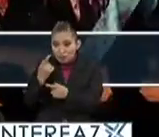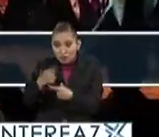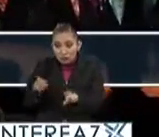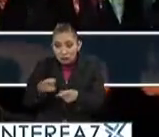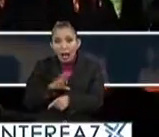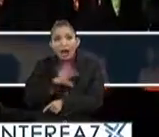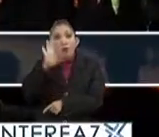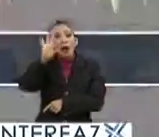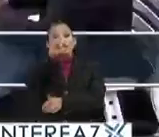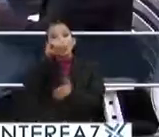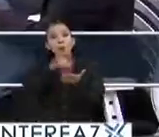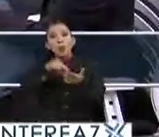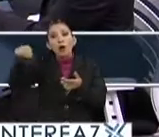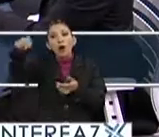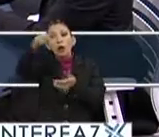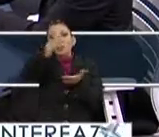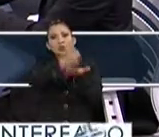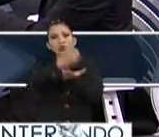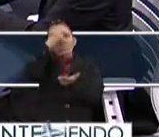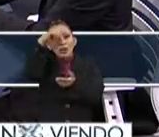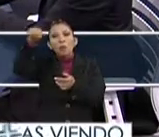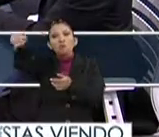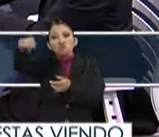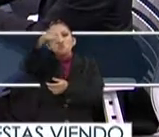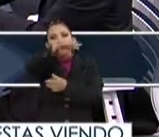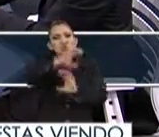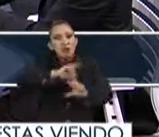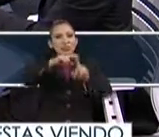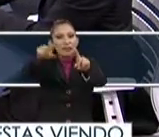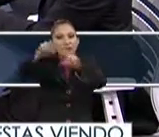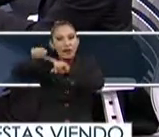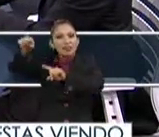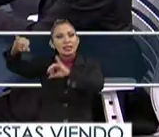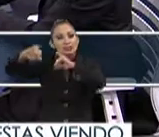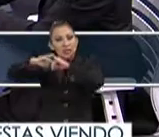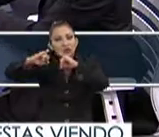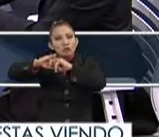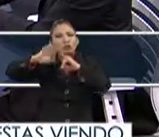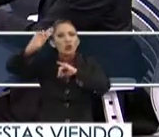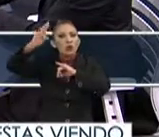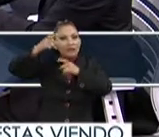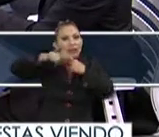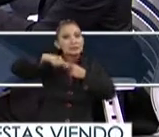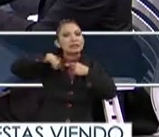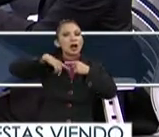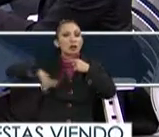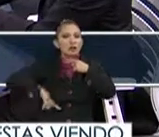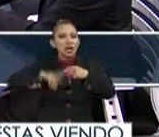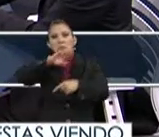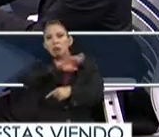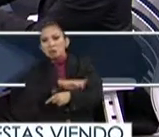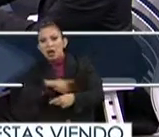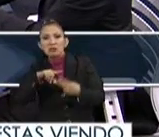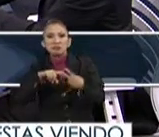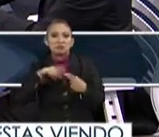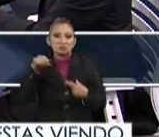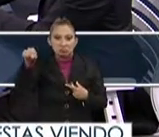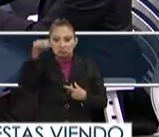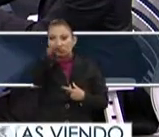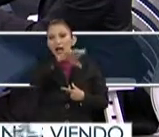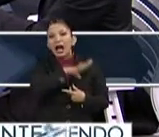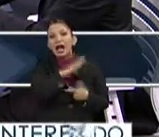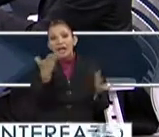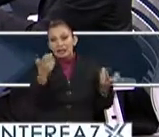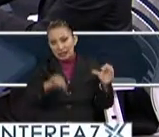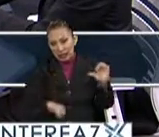más de 40 sedes en la Ciudad de México, ¿no? Con diferentes instituciones, universidades públicas, privadas,